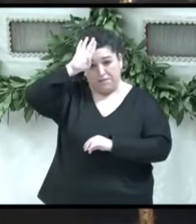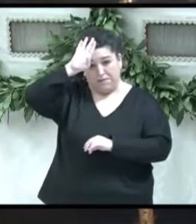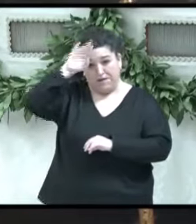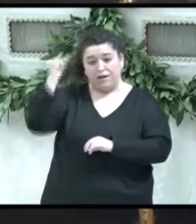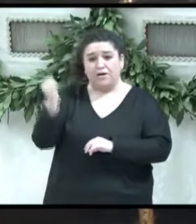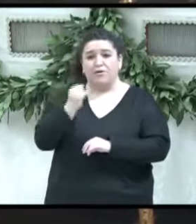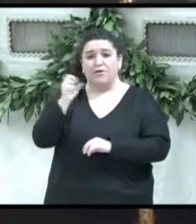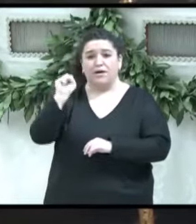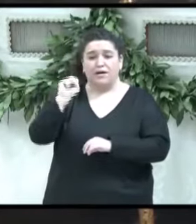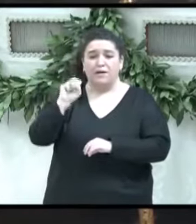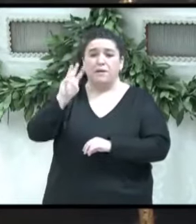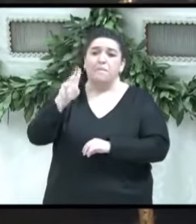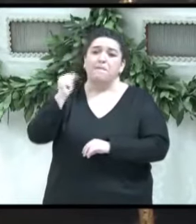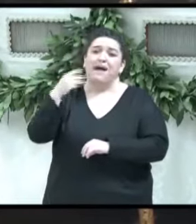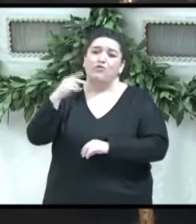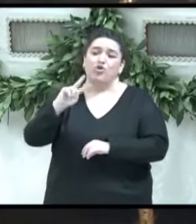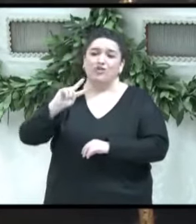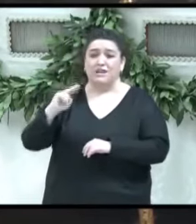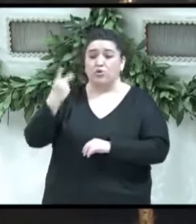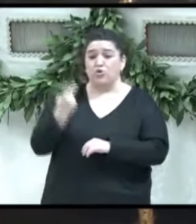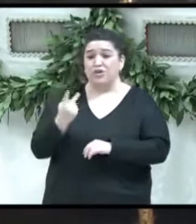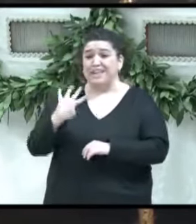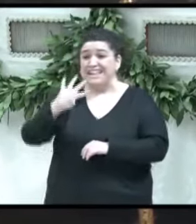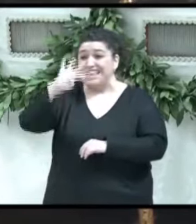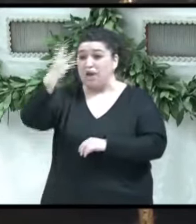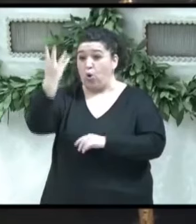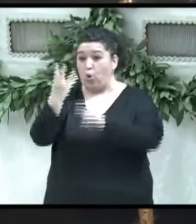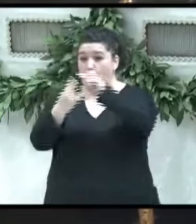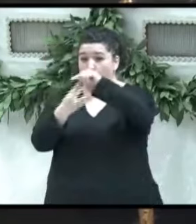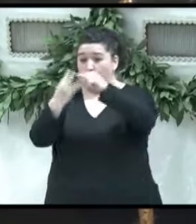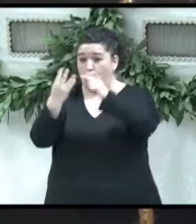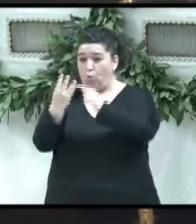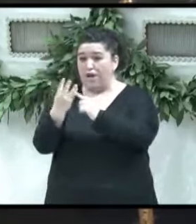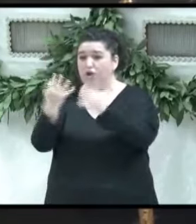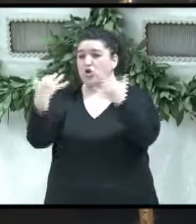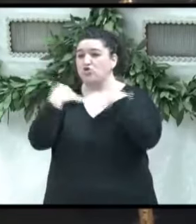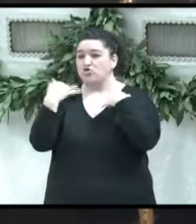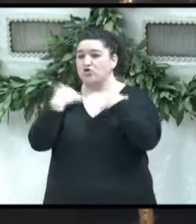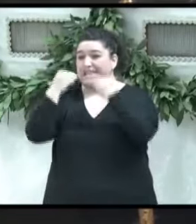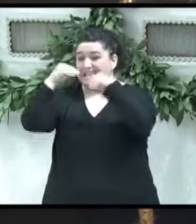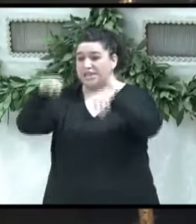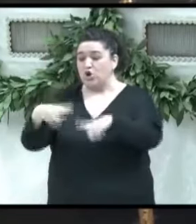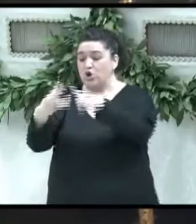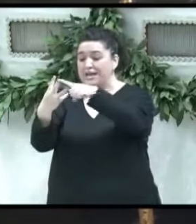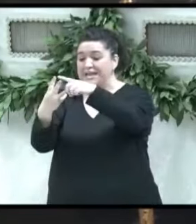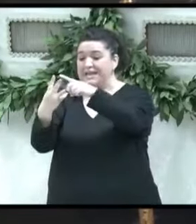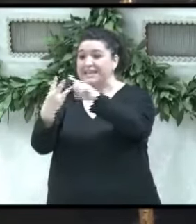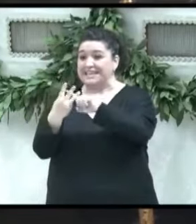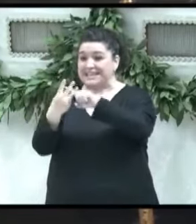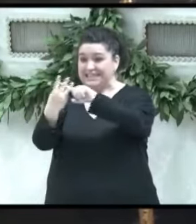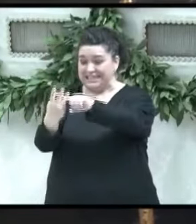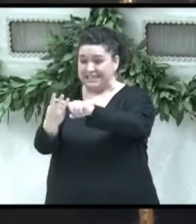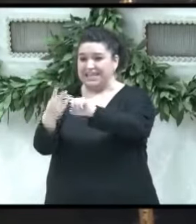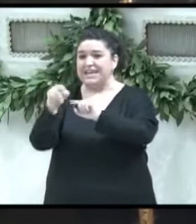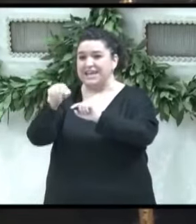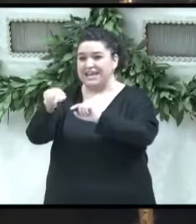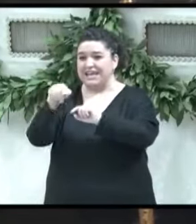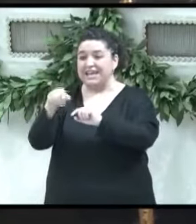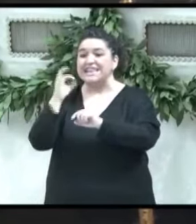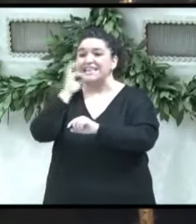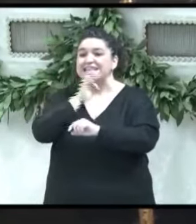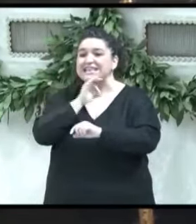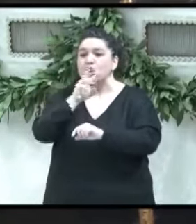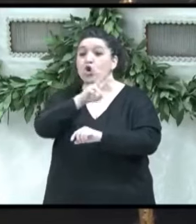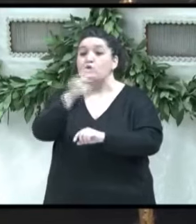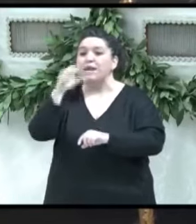I que de cuatro Mártires de toda la historia tres son del siglo